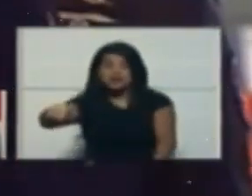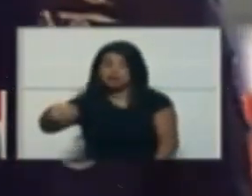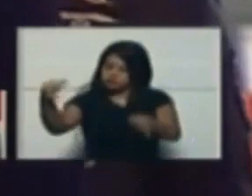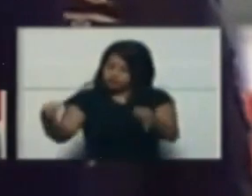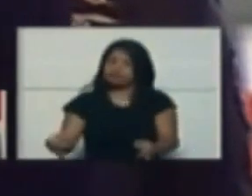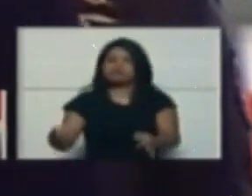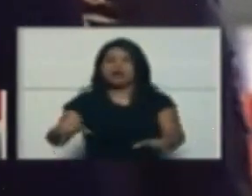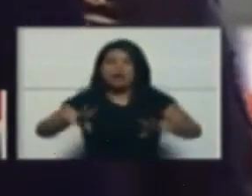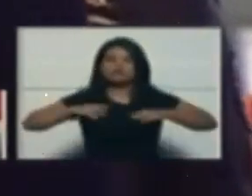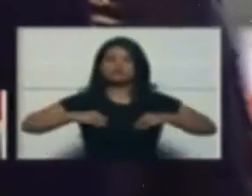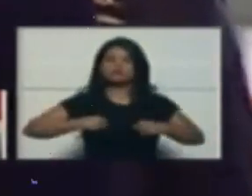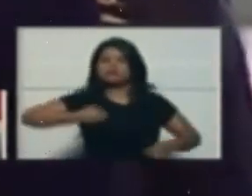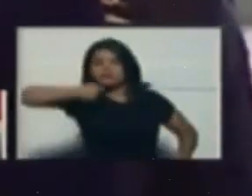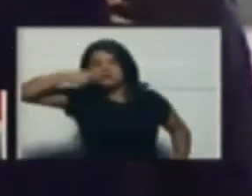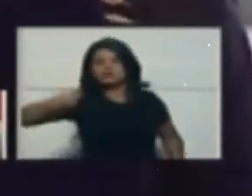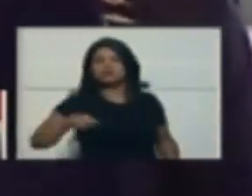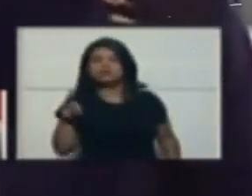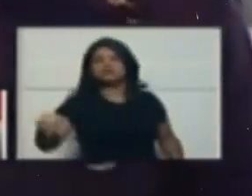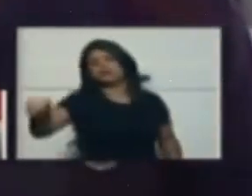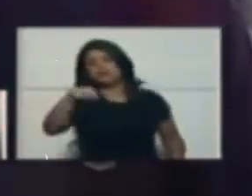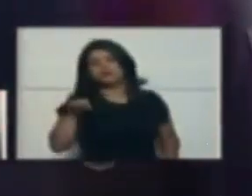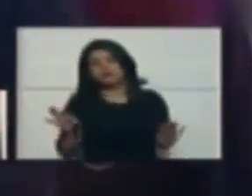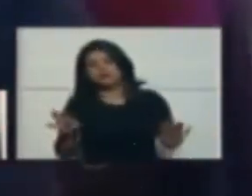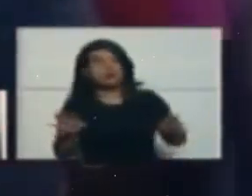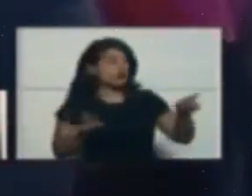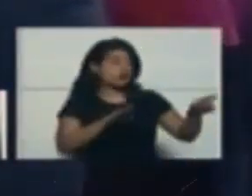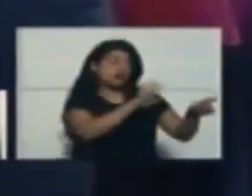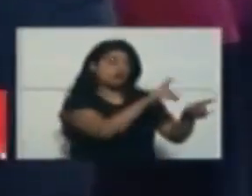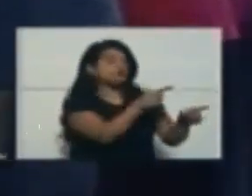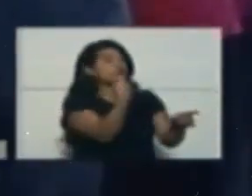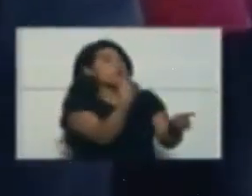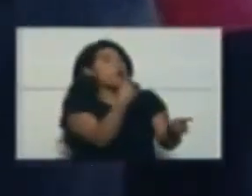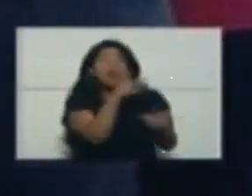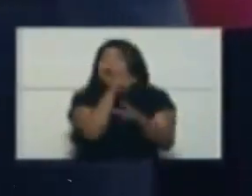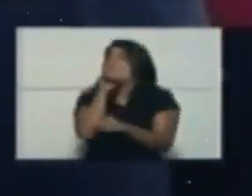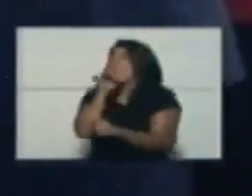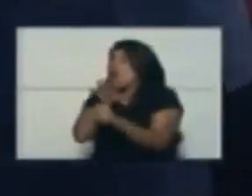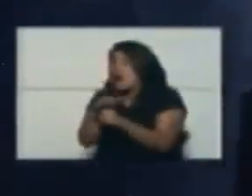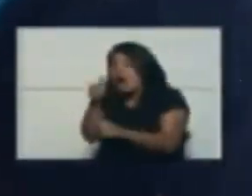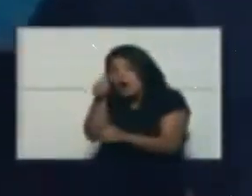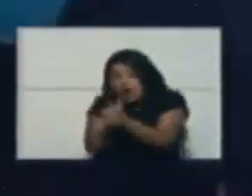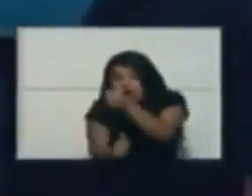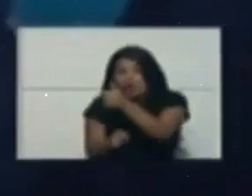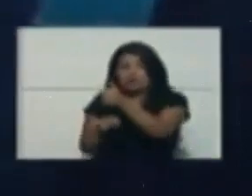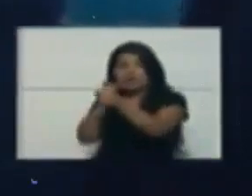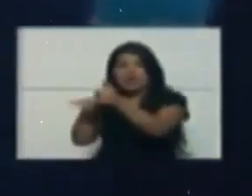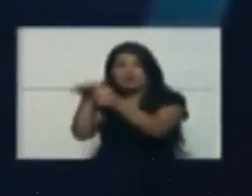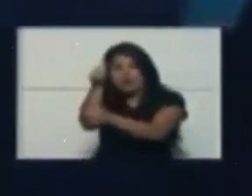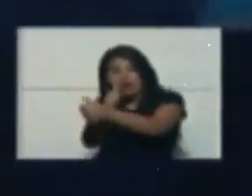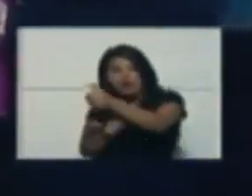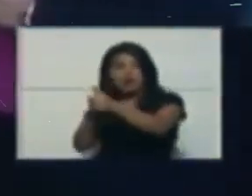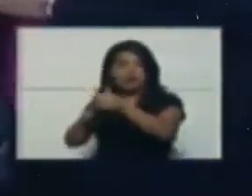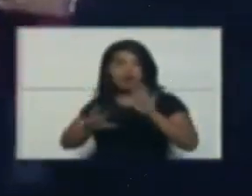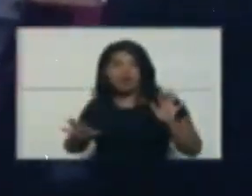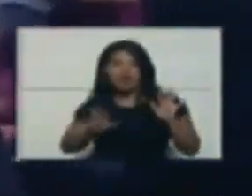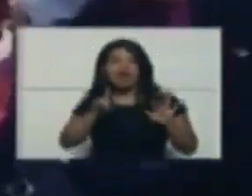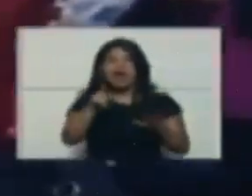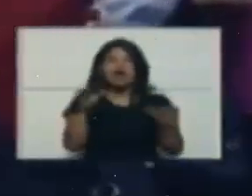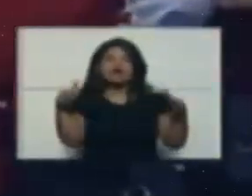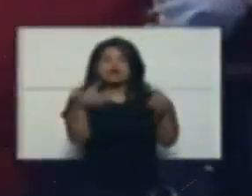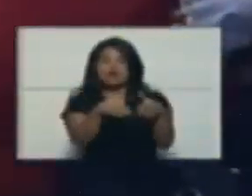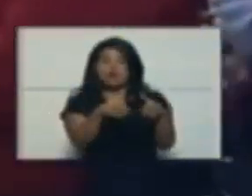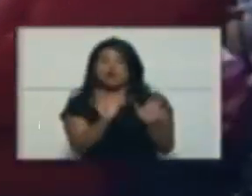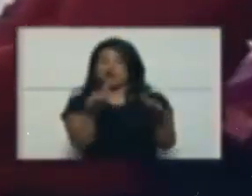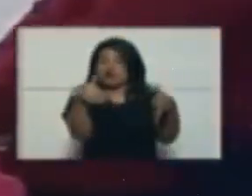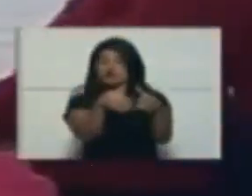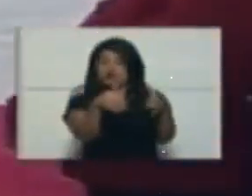poder. Y la burocracia, la burguesía y las élites